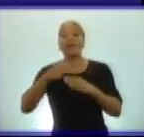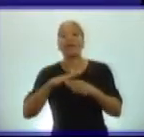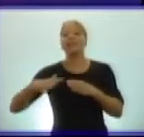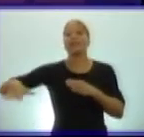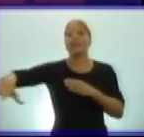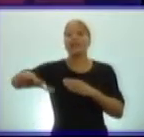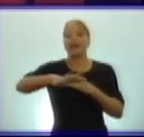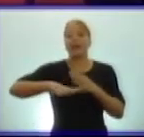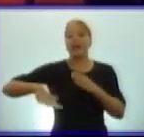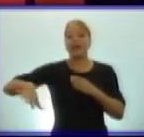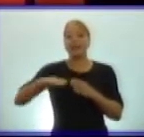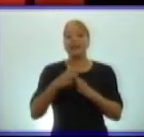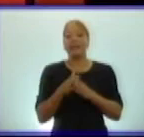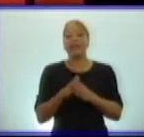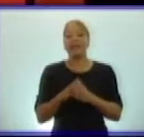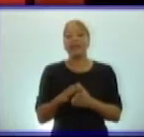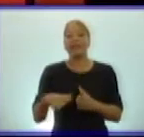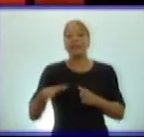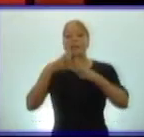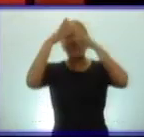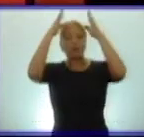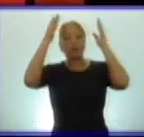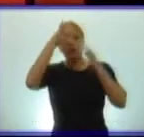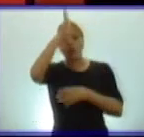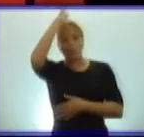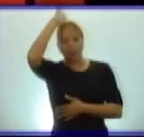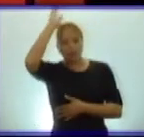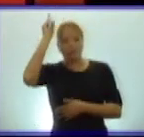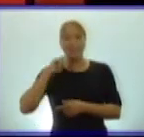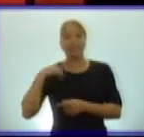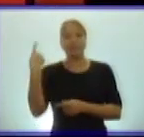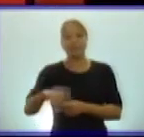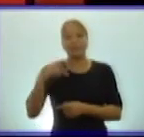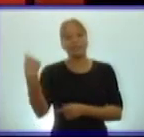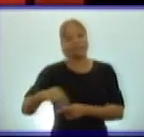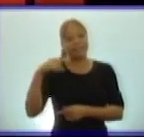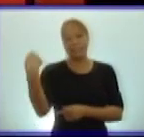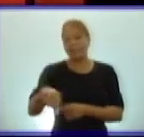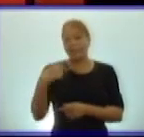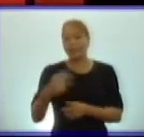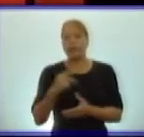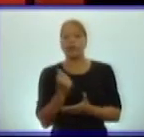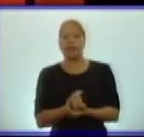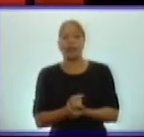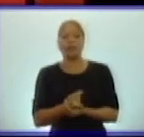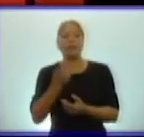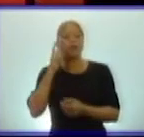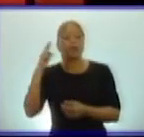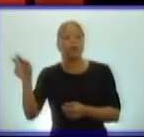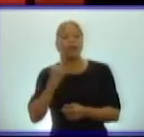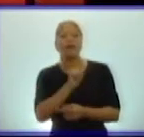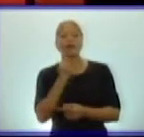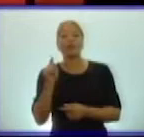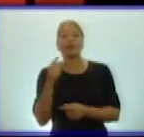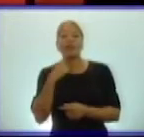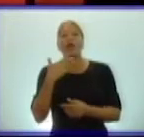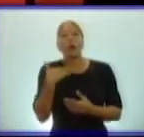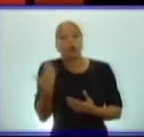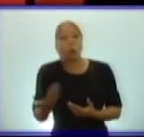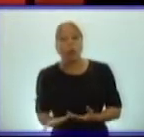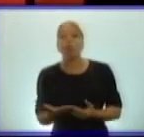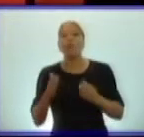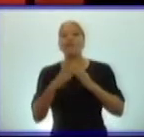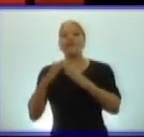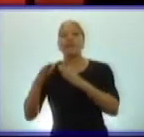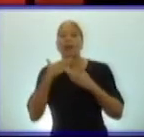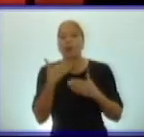oriental del Imperio Romano, y además porque constantemente les estaban hostigando. Pero ¿recuerdan ustedes cómo vivían los hermanos en esos